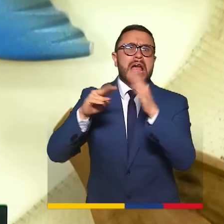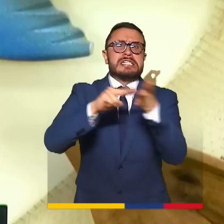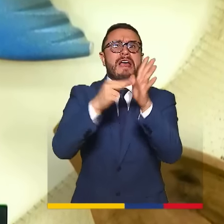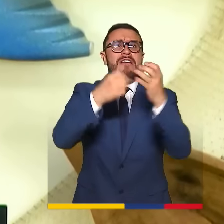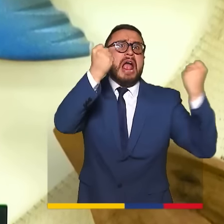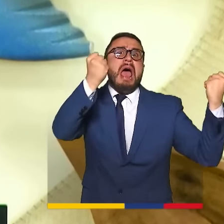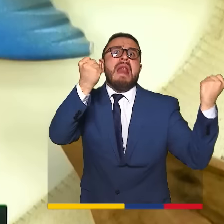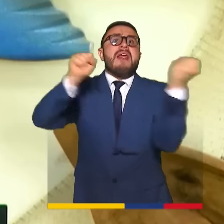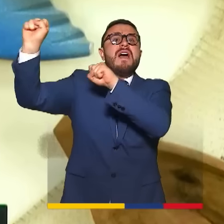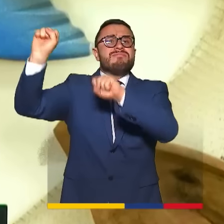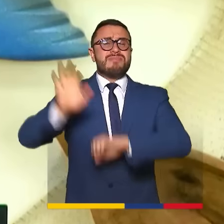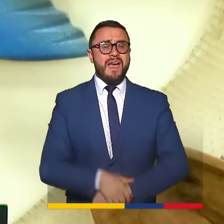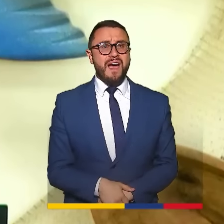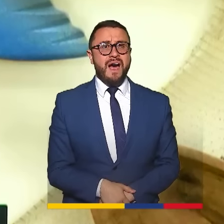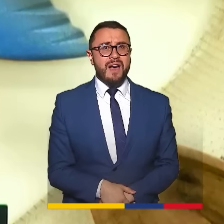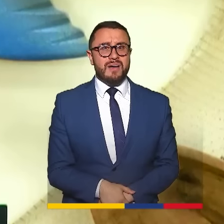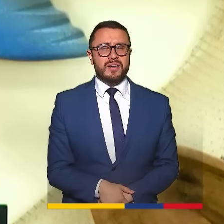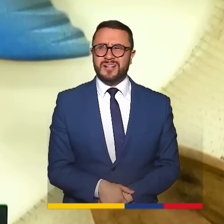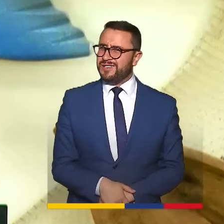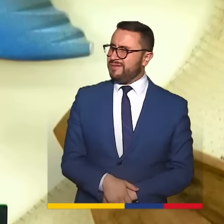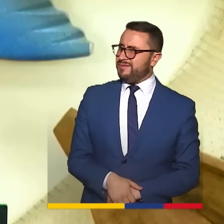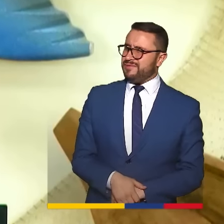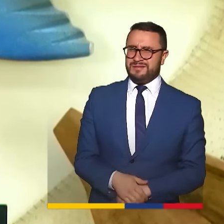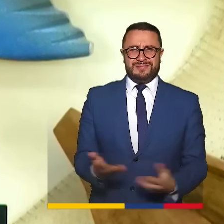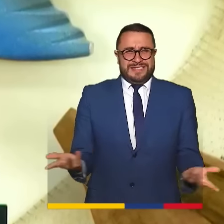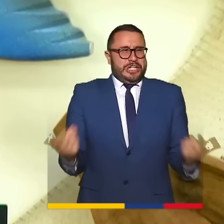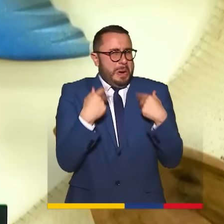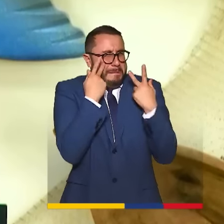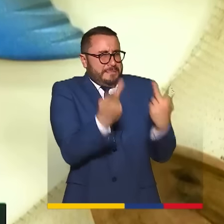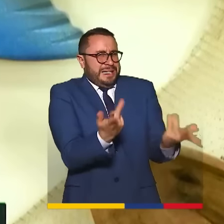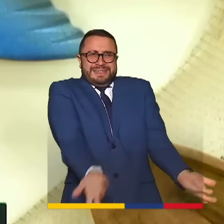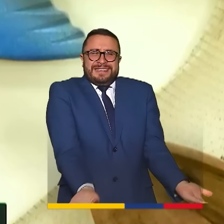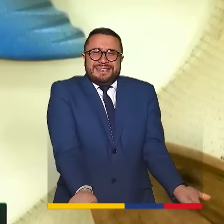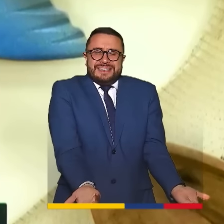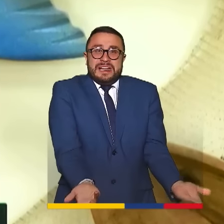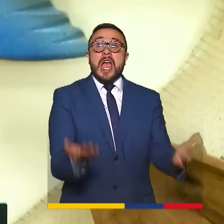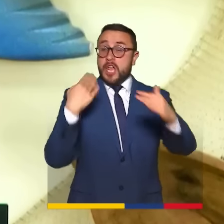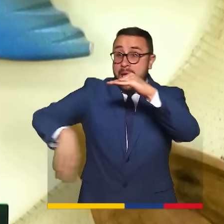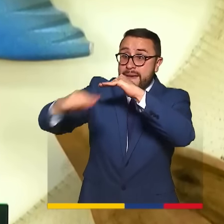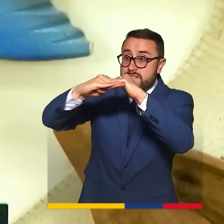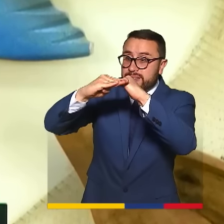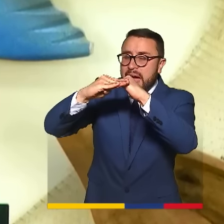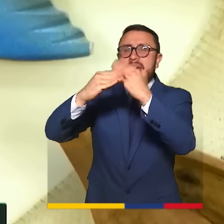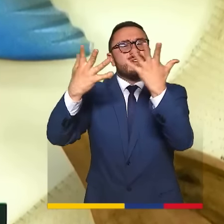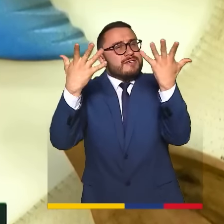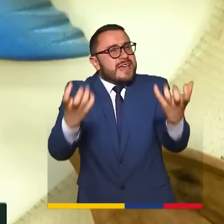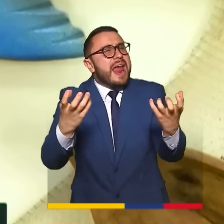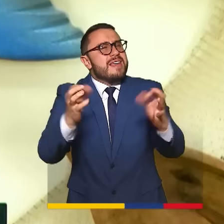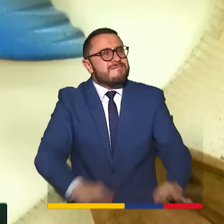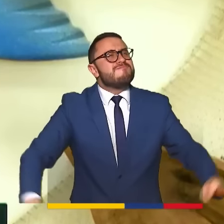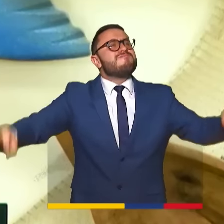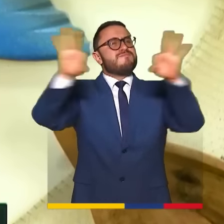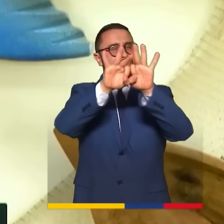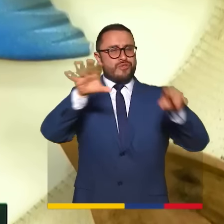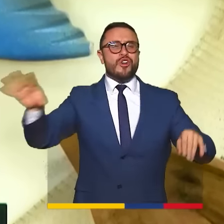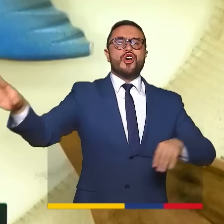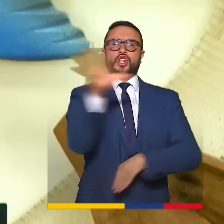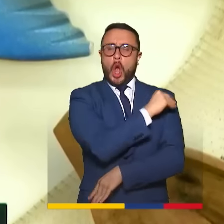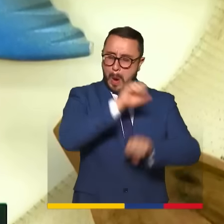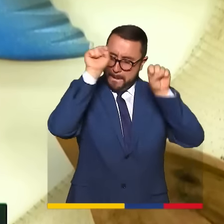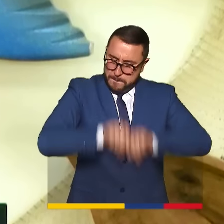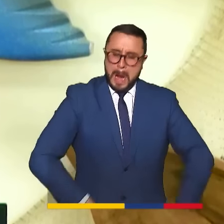2 siglos. Hablar de igualdad, que es tan indispensable para que pueda existir la